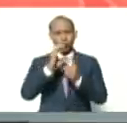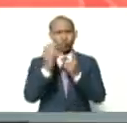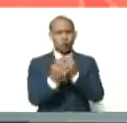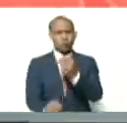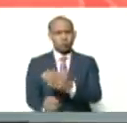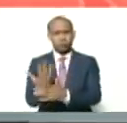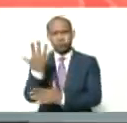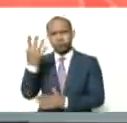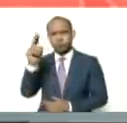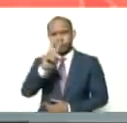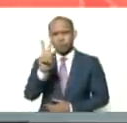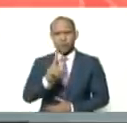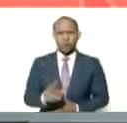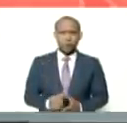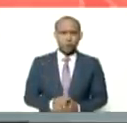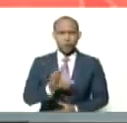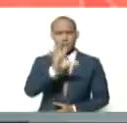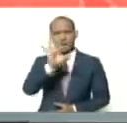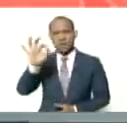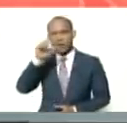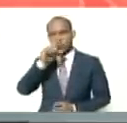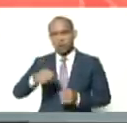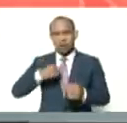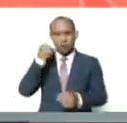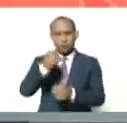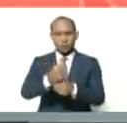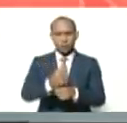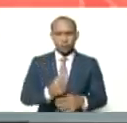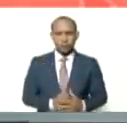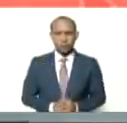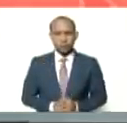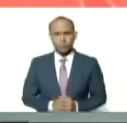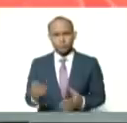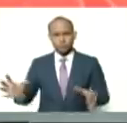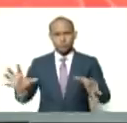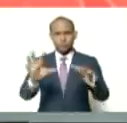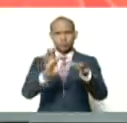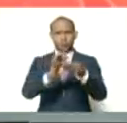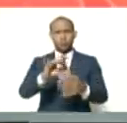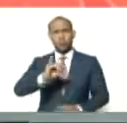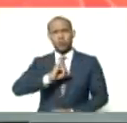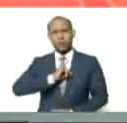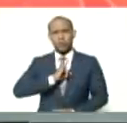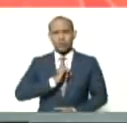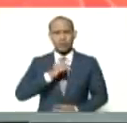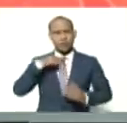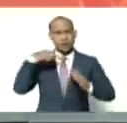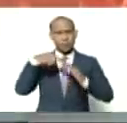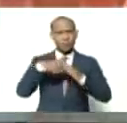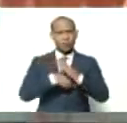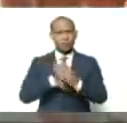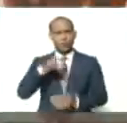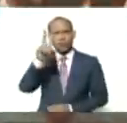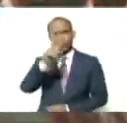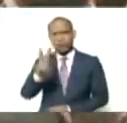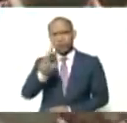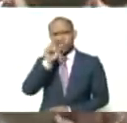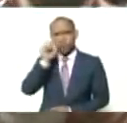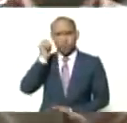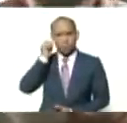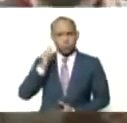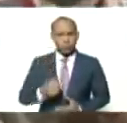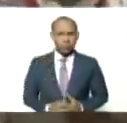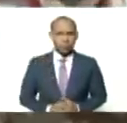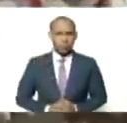surgido en Venezuela en 500 años, vinculado a la identidad profunda del venezolano y la venezolana.